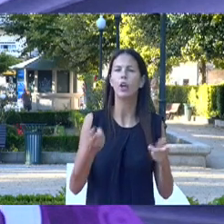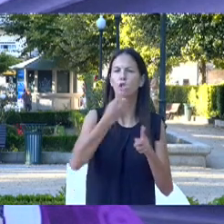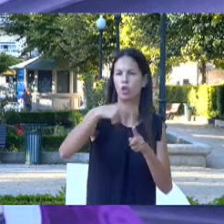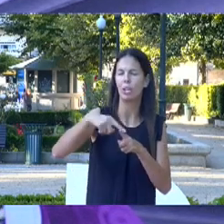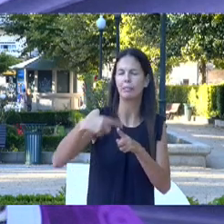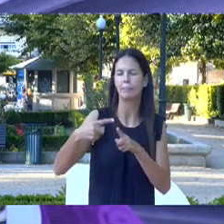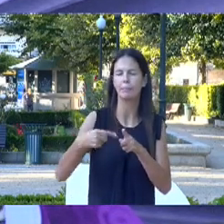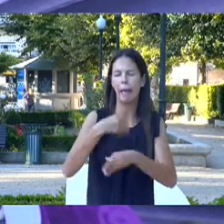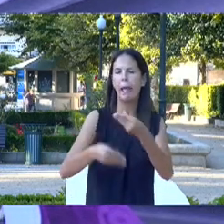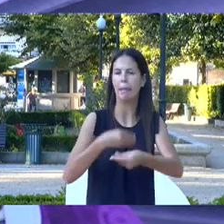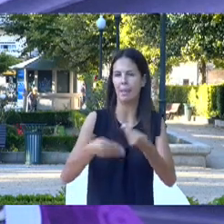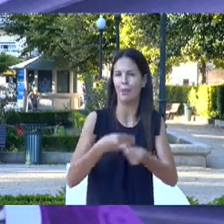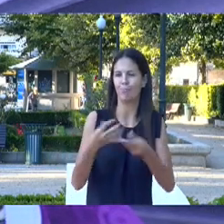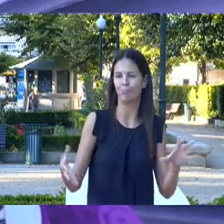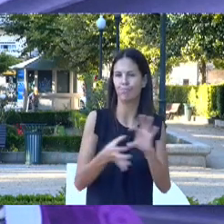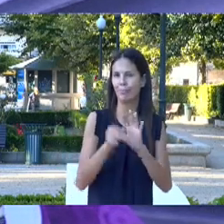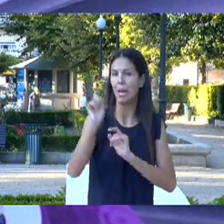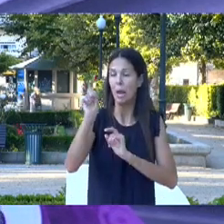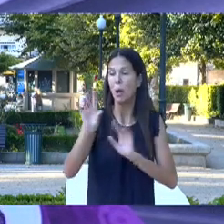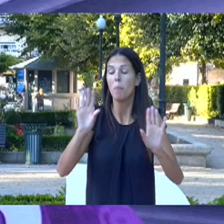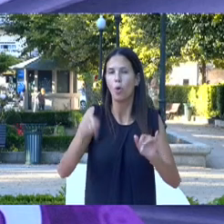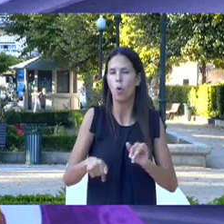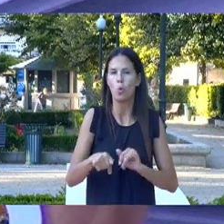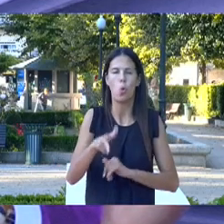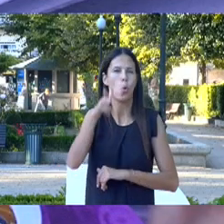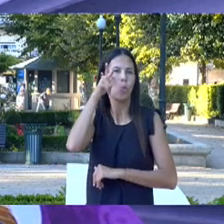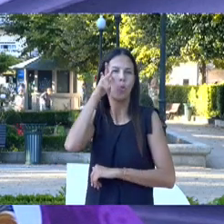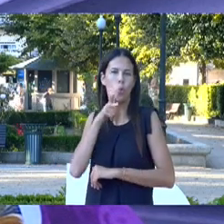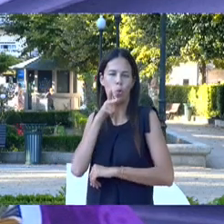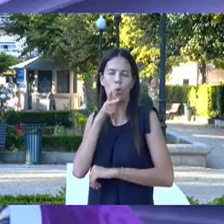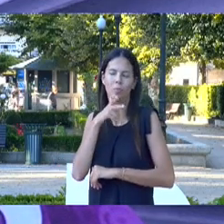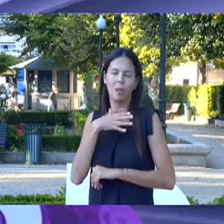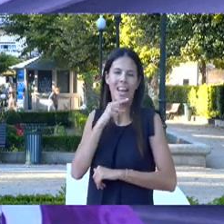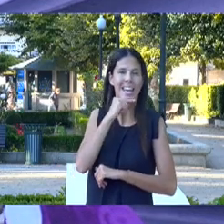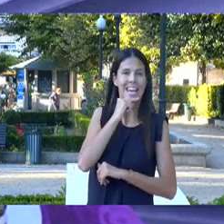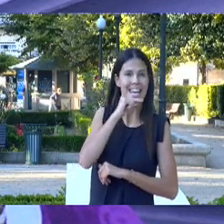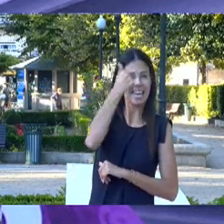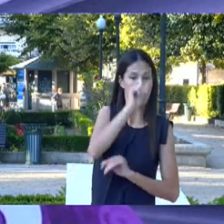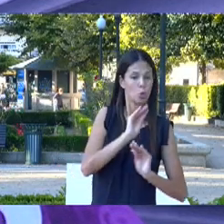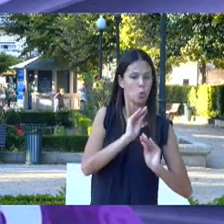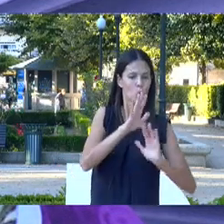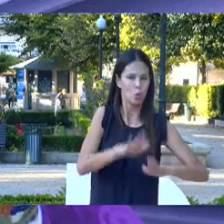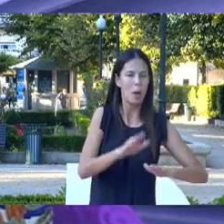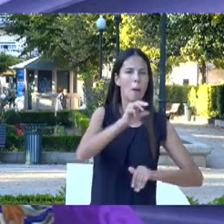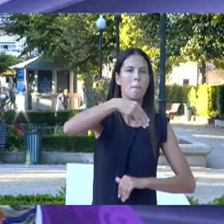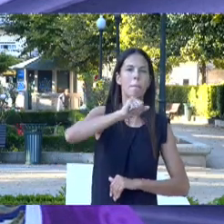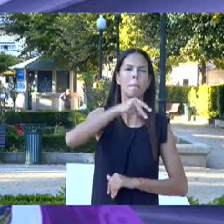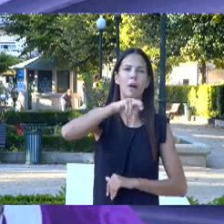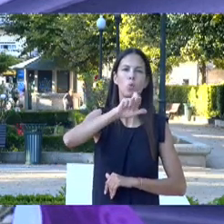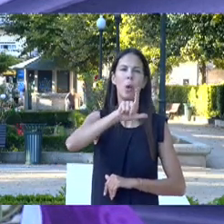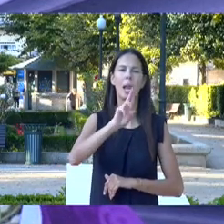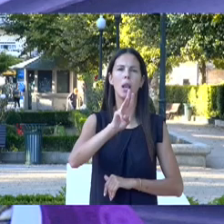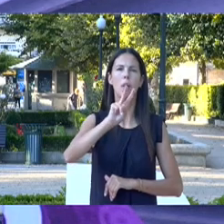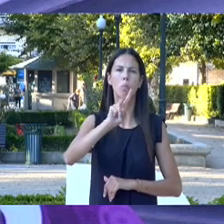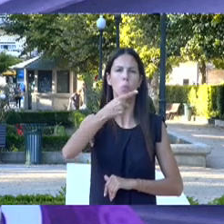cousas, pero eu coido que hoxe é un privilexio poder contar co seu neto, con Manuel Puga, e ao mesmo